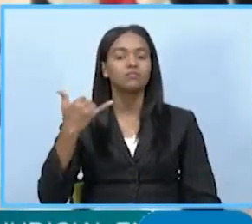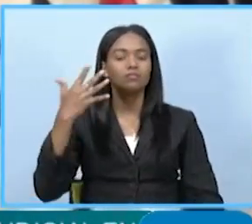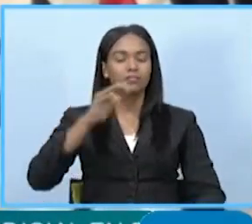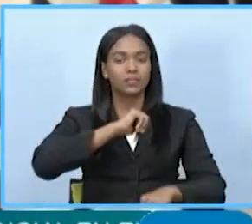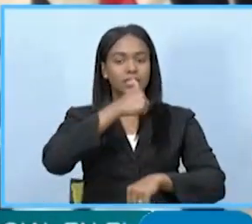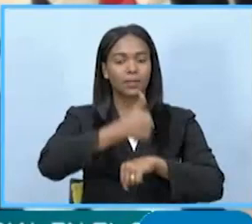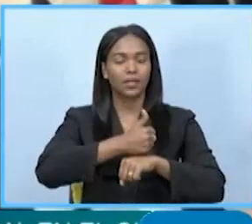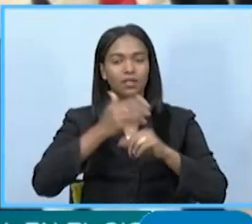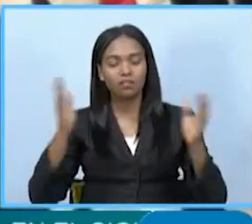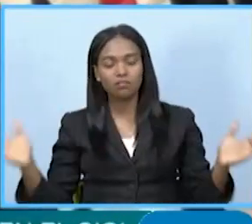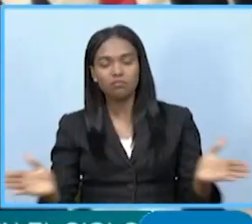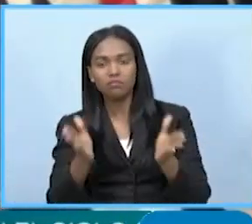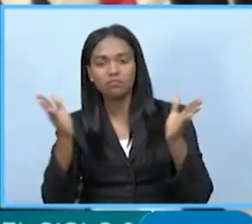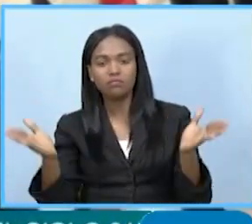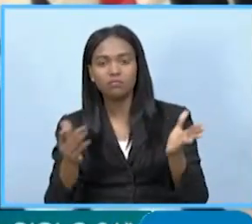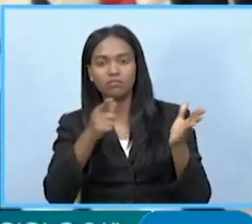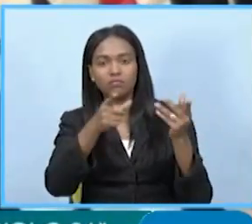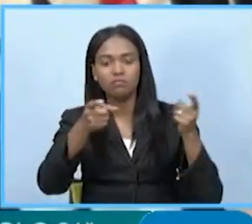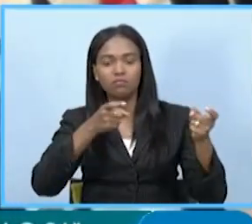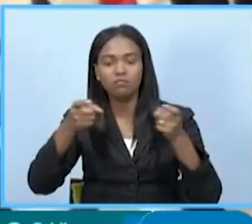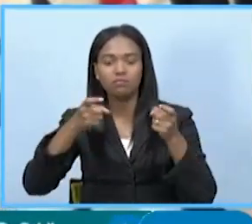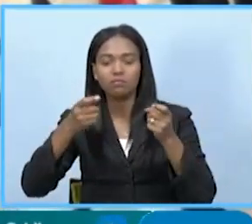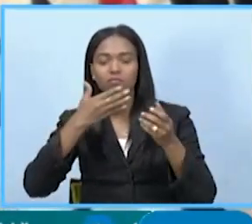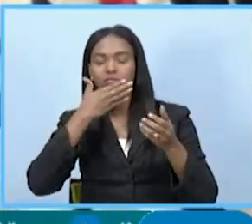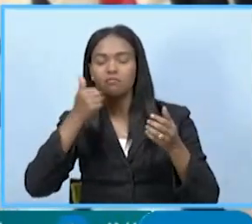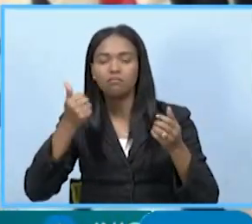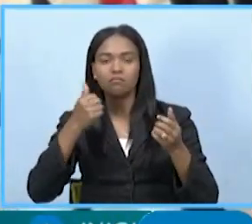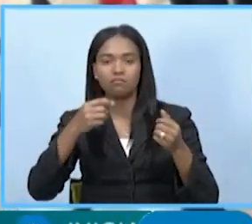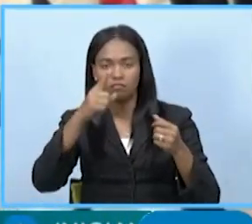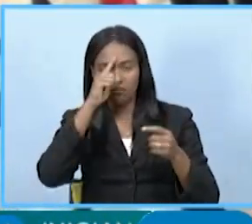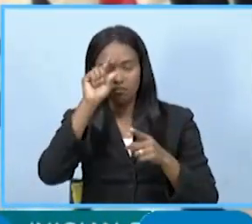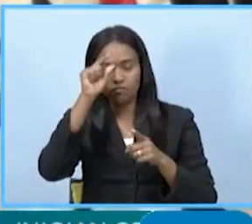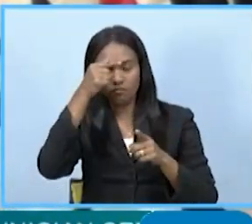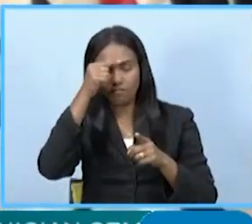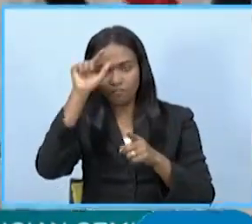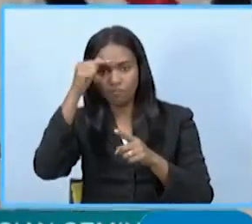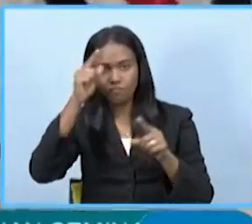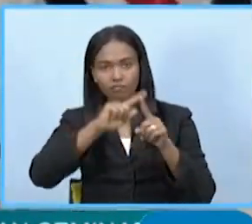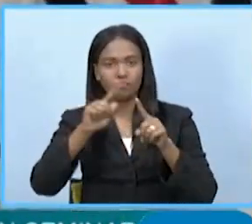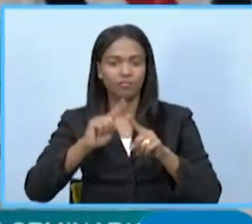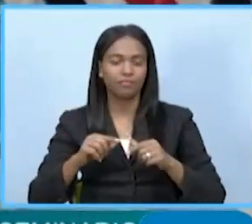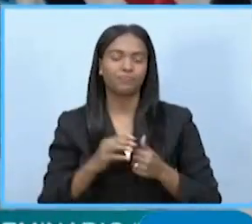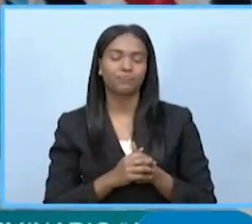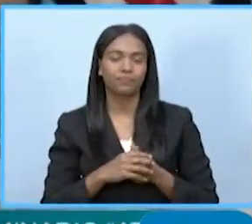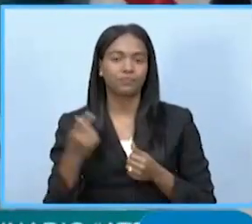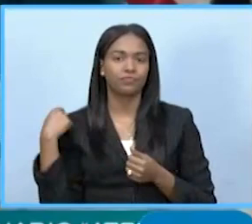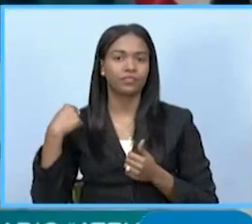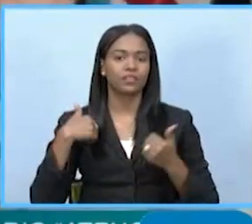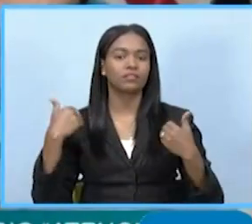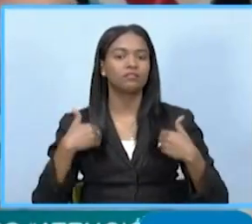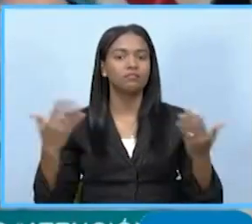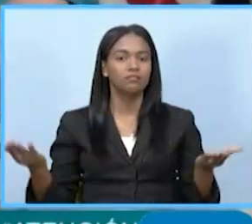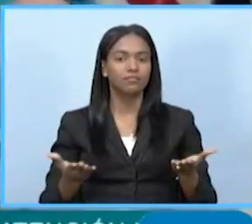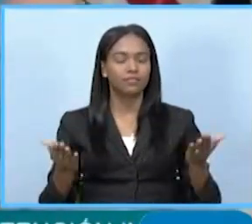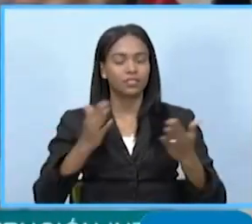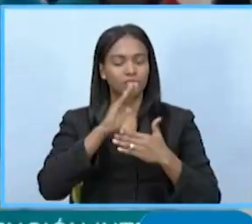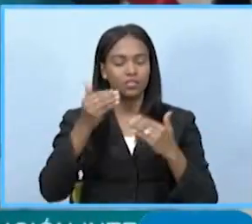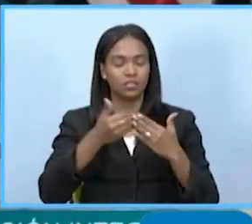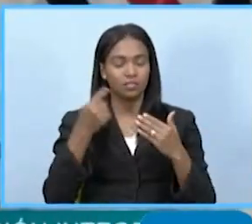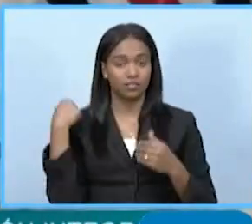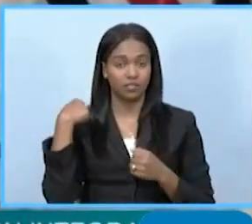estableciendo incentivo a la gestión eficiente y eficaz de los gobiernos locales. Estamos aquí todos